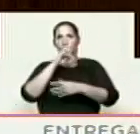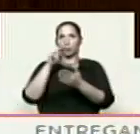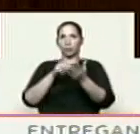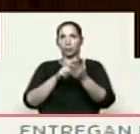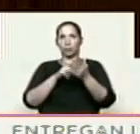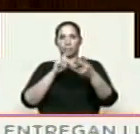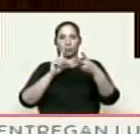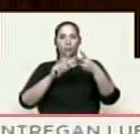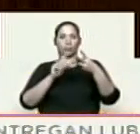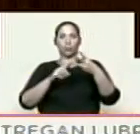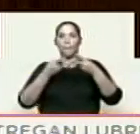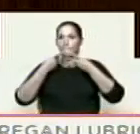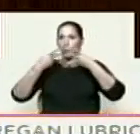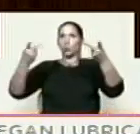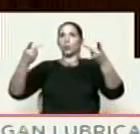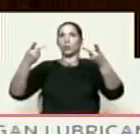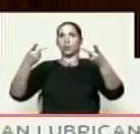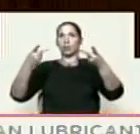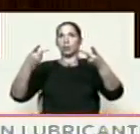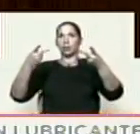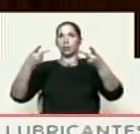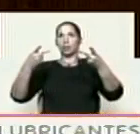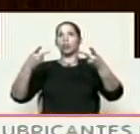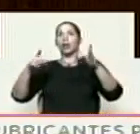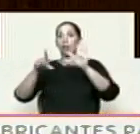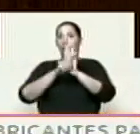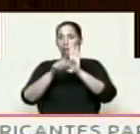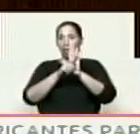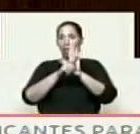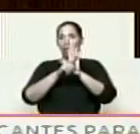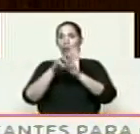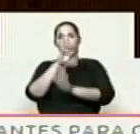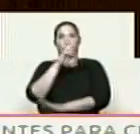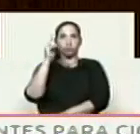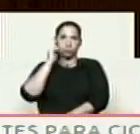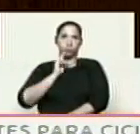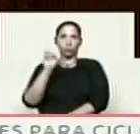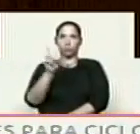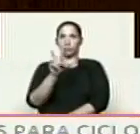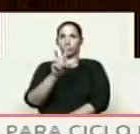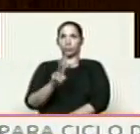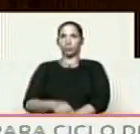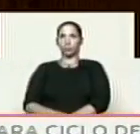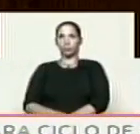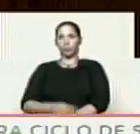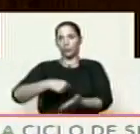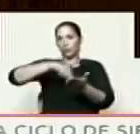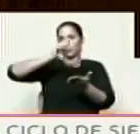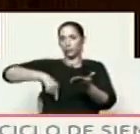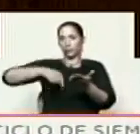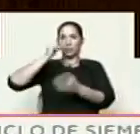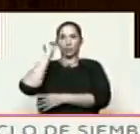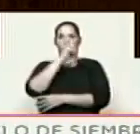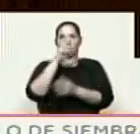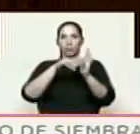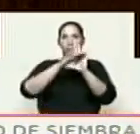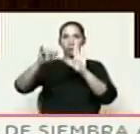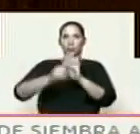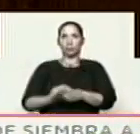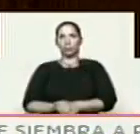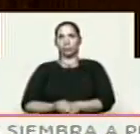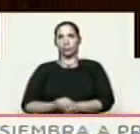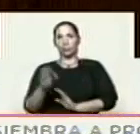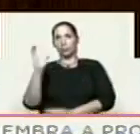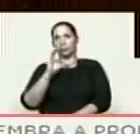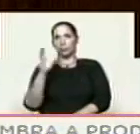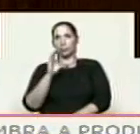publíquese el presente decreto constituyente en la Gaceta Oficial de la República Bolivariana de Venezuela, dado y firmado en la Asamblea Nacional Constituyente en Caracas